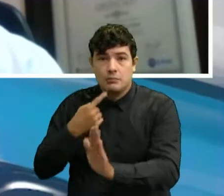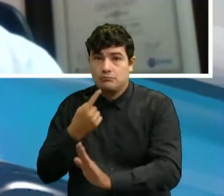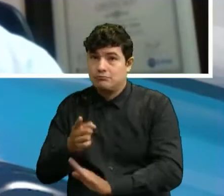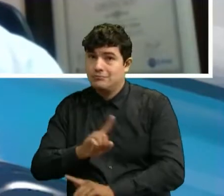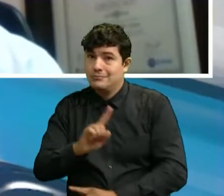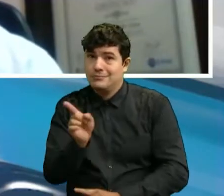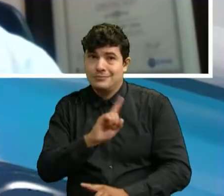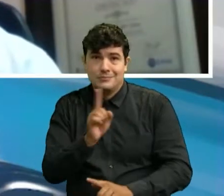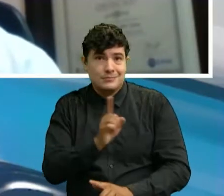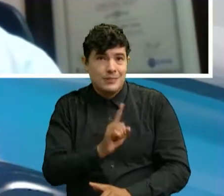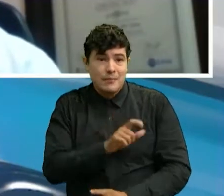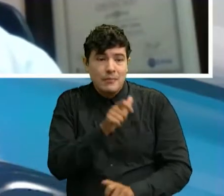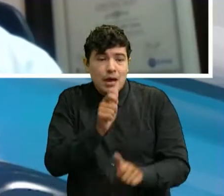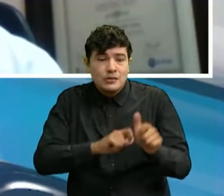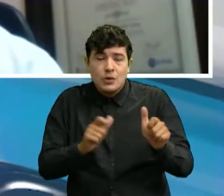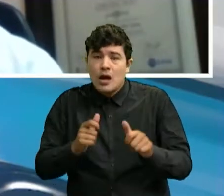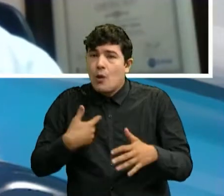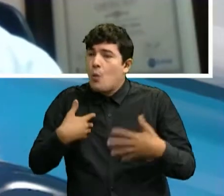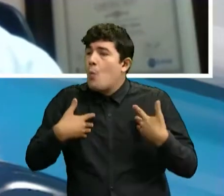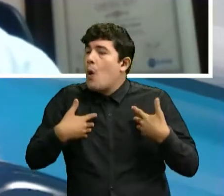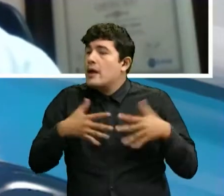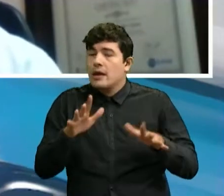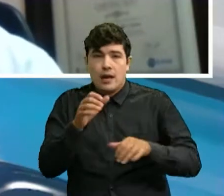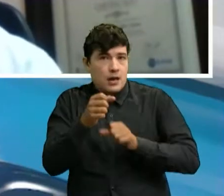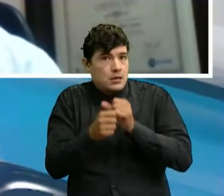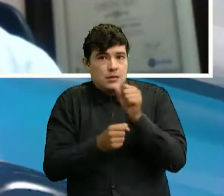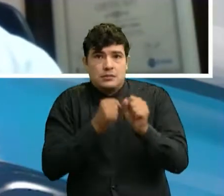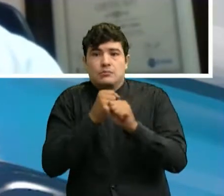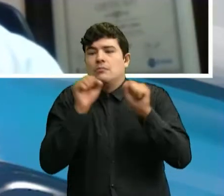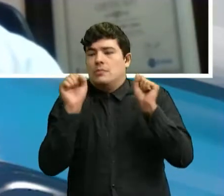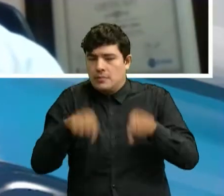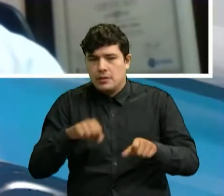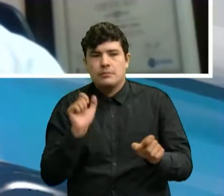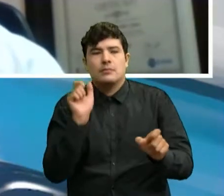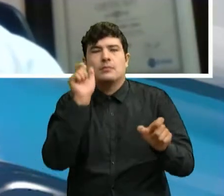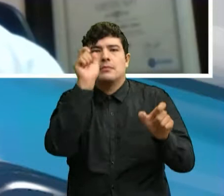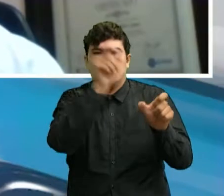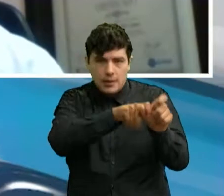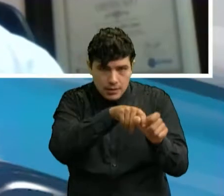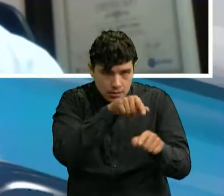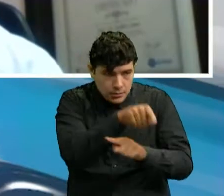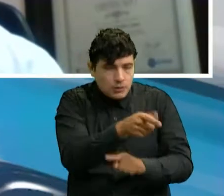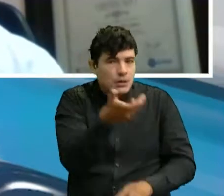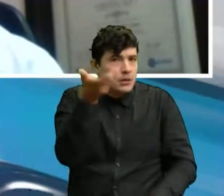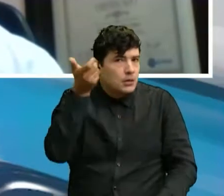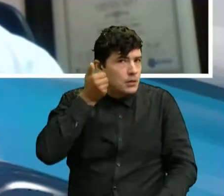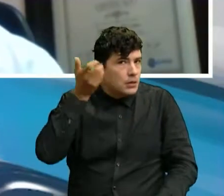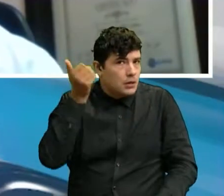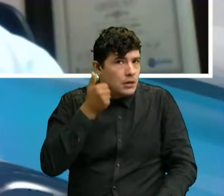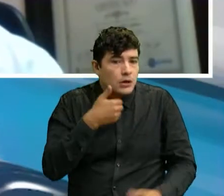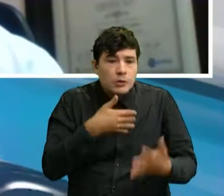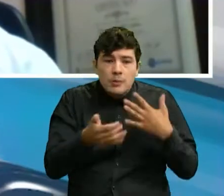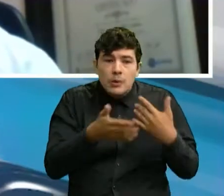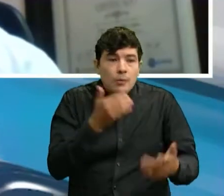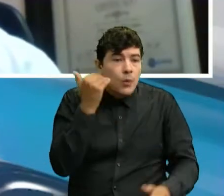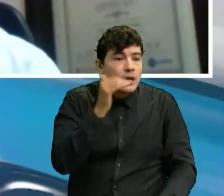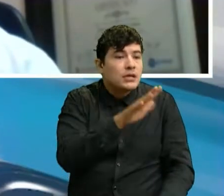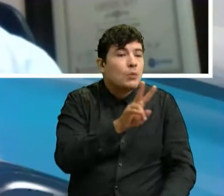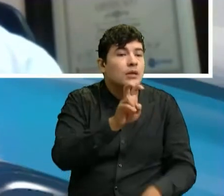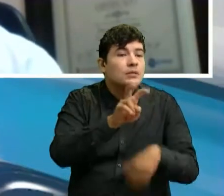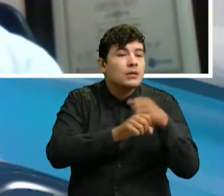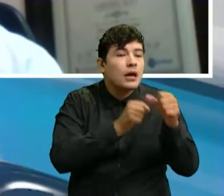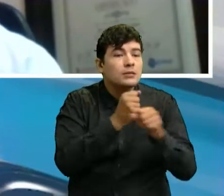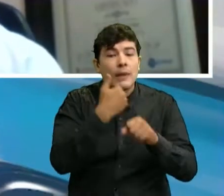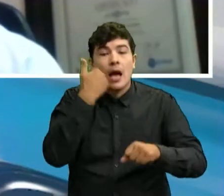un obstáculo para que la persona se afilie al Sistema General de Pensiones el hecho de que haya superado la edad para pensionarse por